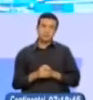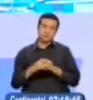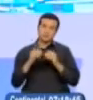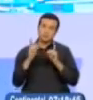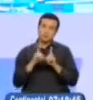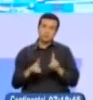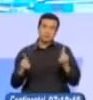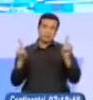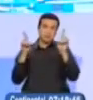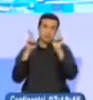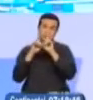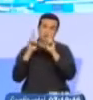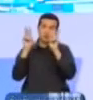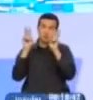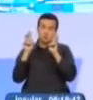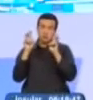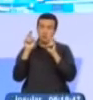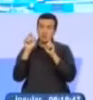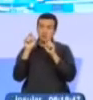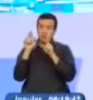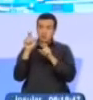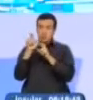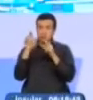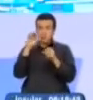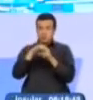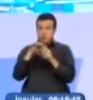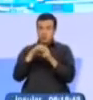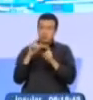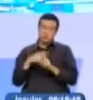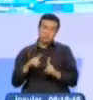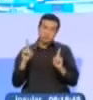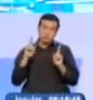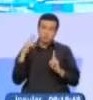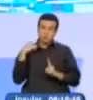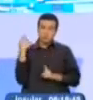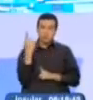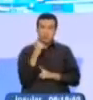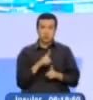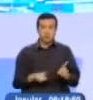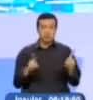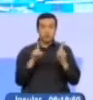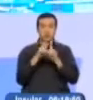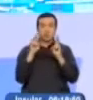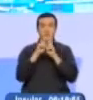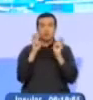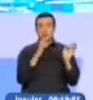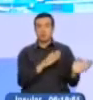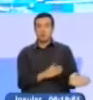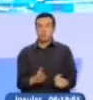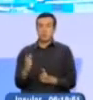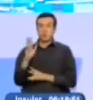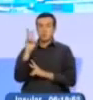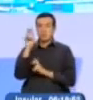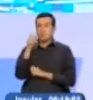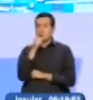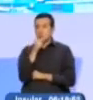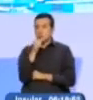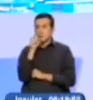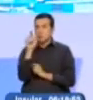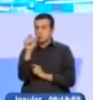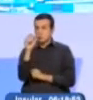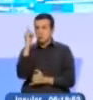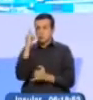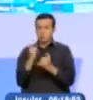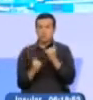el dato del tema de la consulta popular. Tengo los datos que nosotros tenemos con respecto a nuestra encuesta